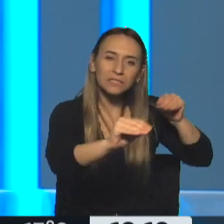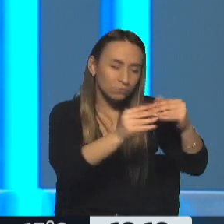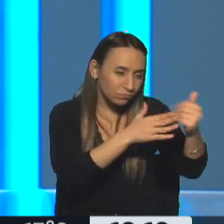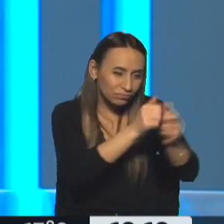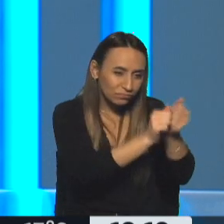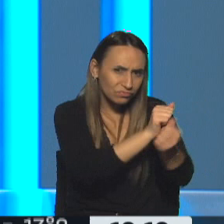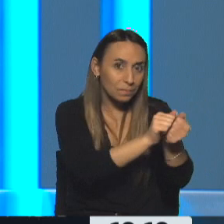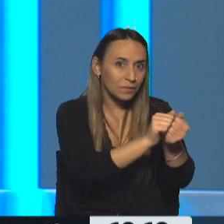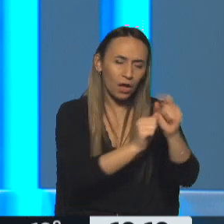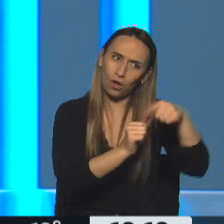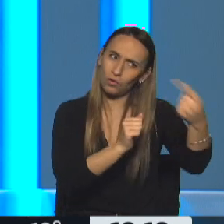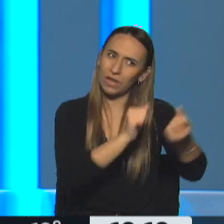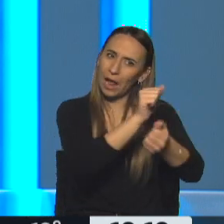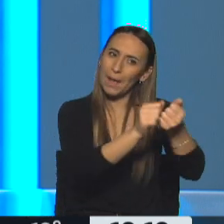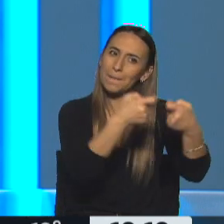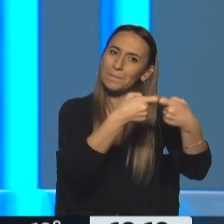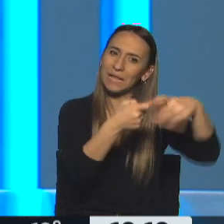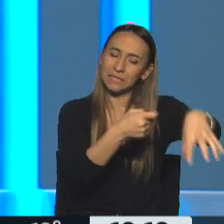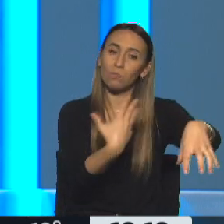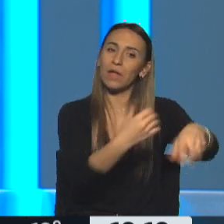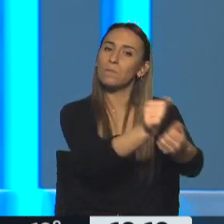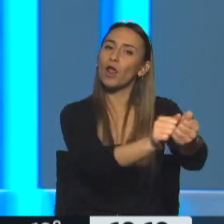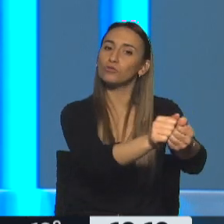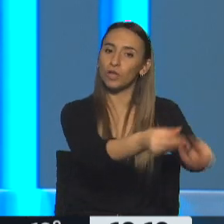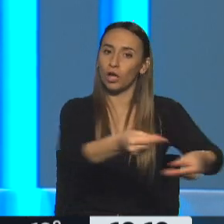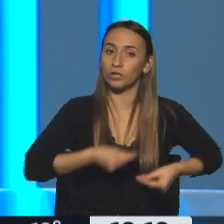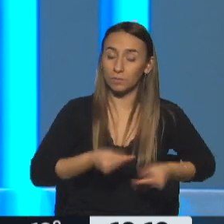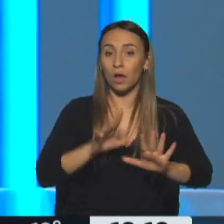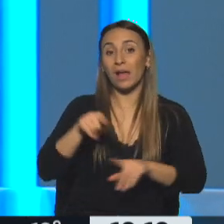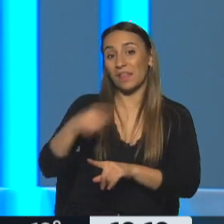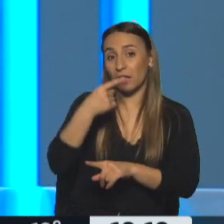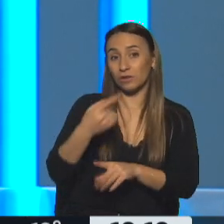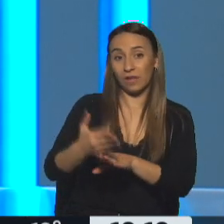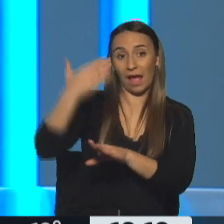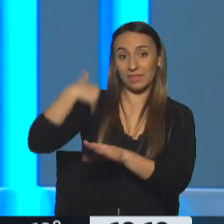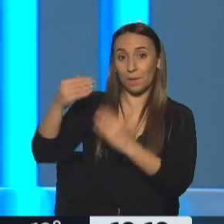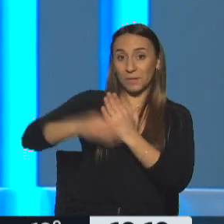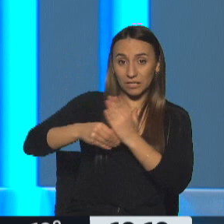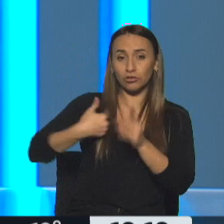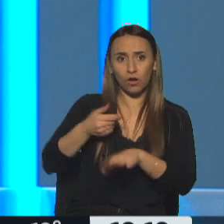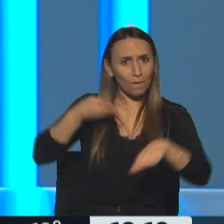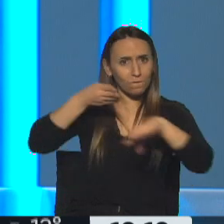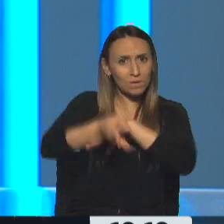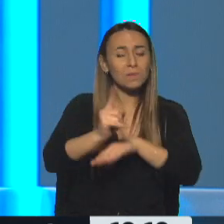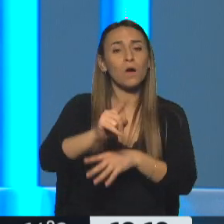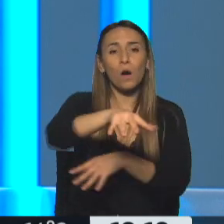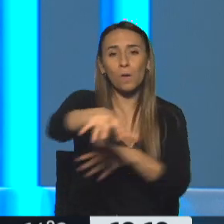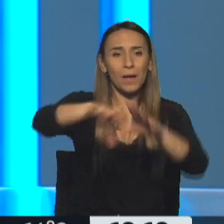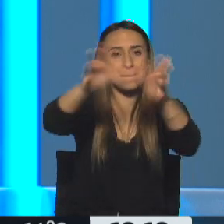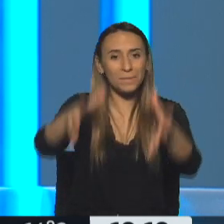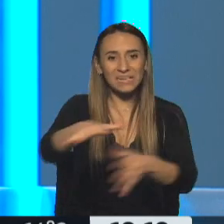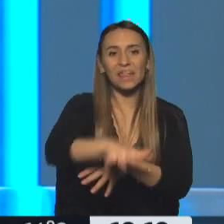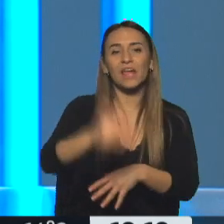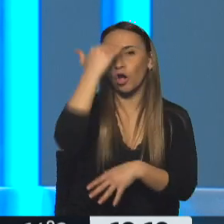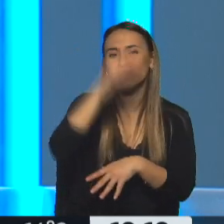fabricado por otra empresa aquí en la Argentina. Bueno, hoy aclaró que cuando era ministro visitó la planta de Villa Constitución y le